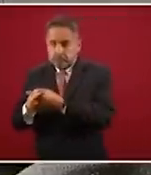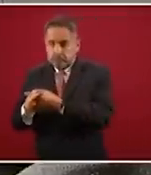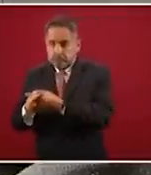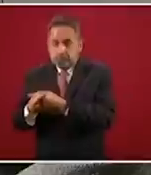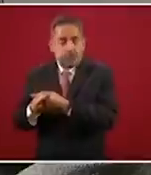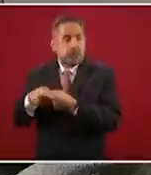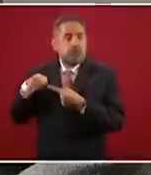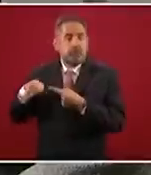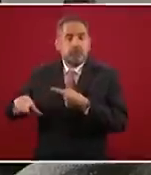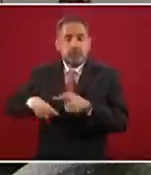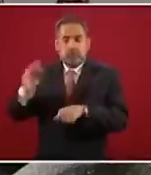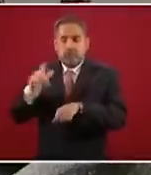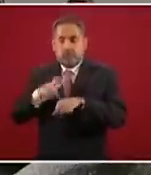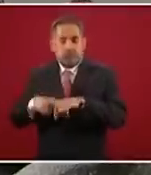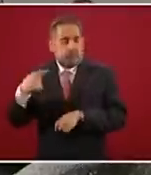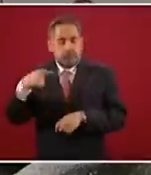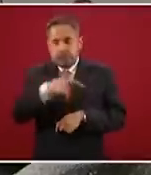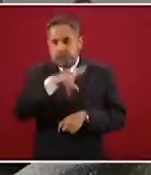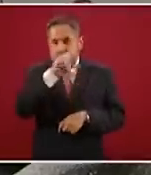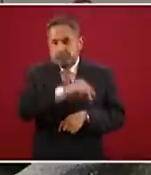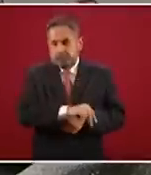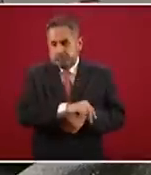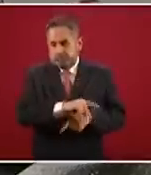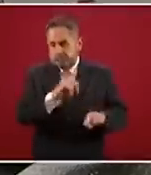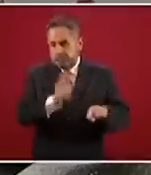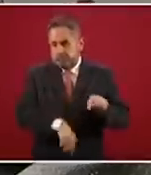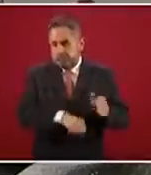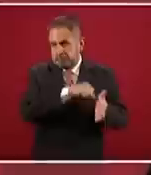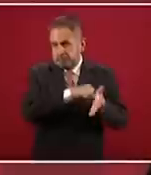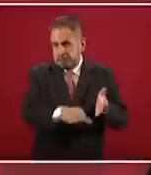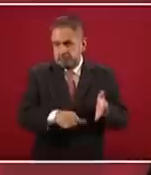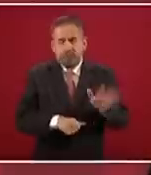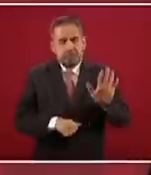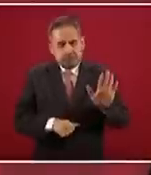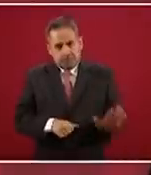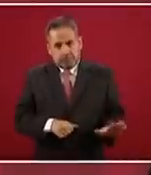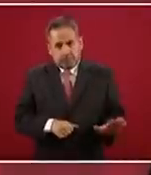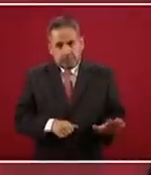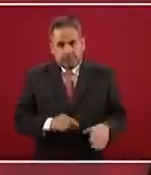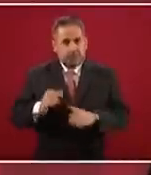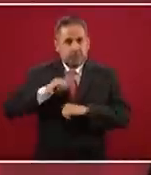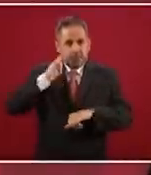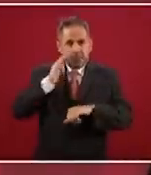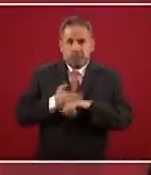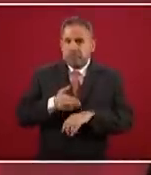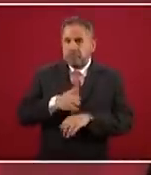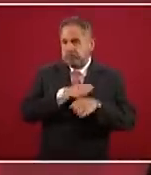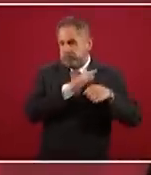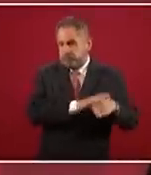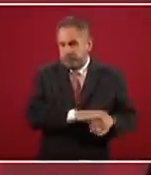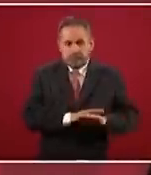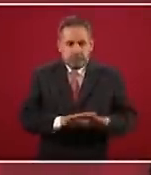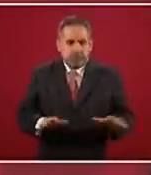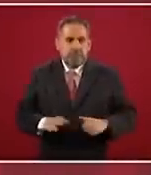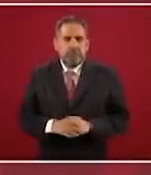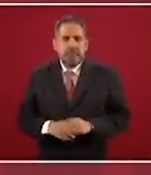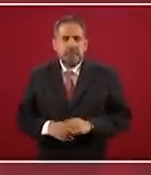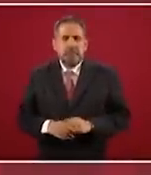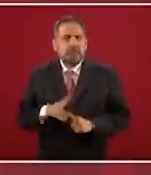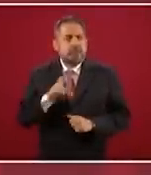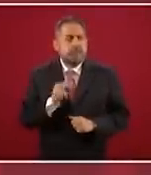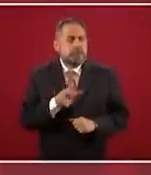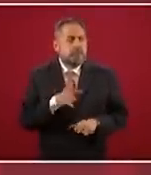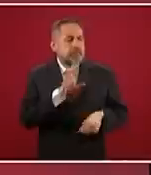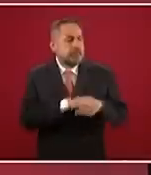del gobierno federal, nosotros vamos a acudir a la autoridad competente. No vamos a